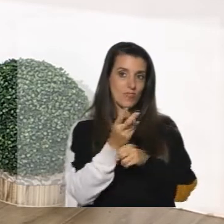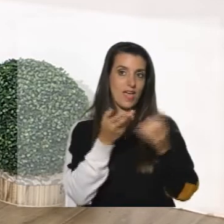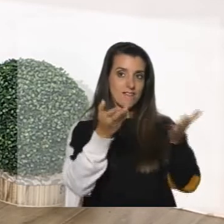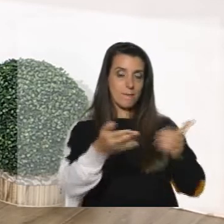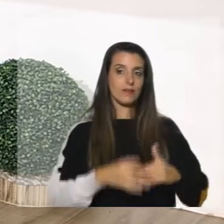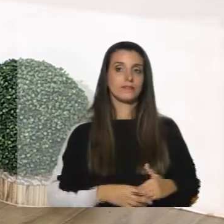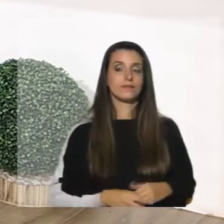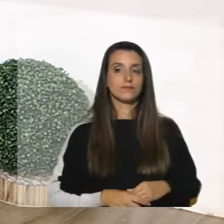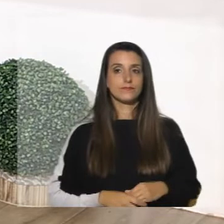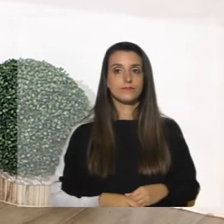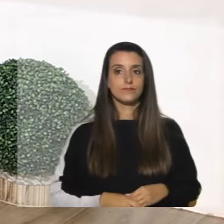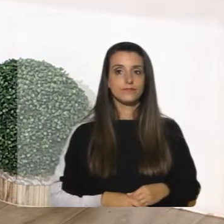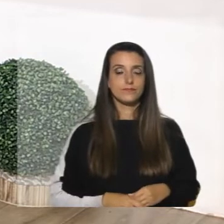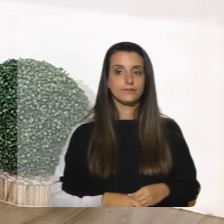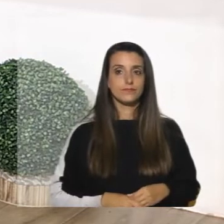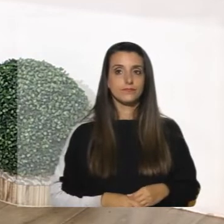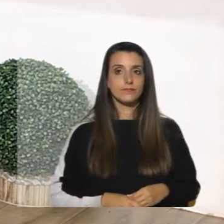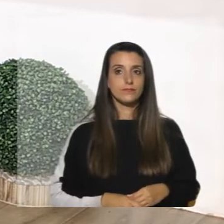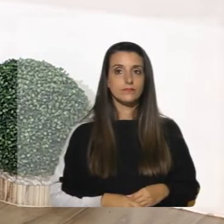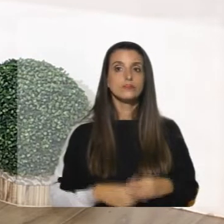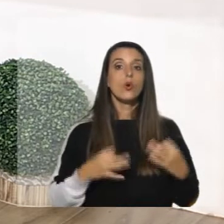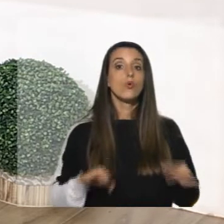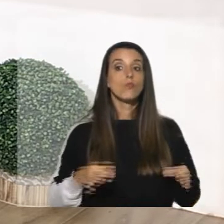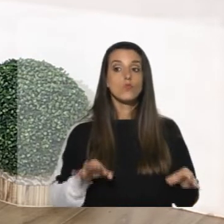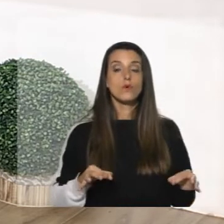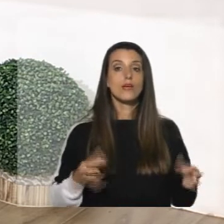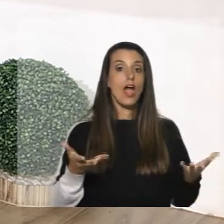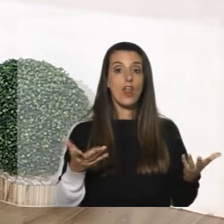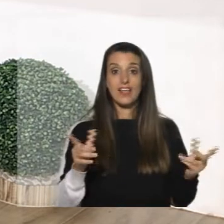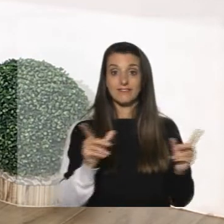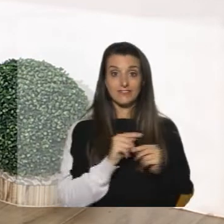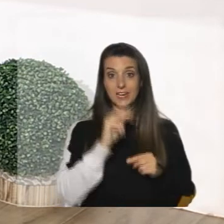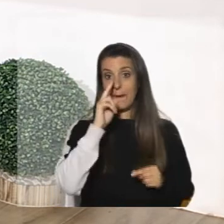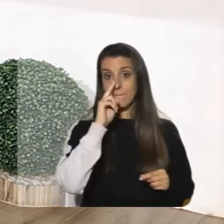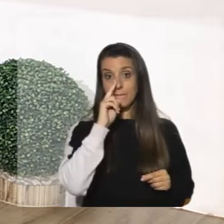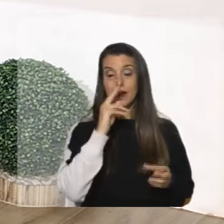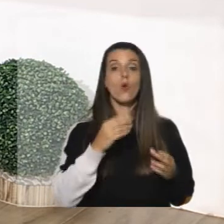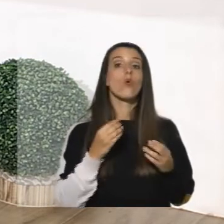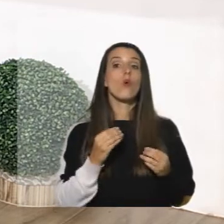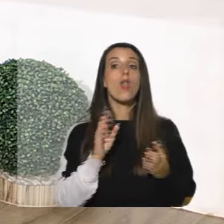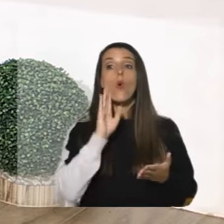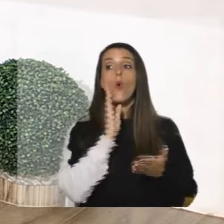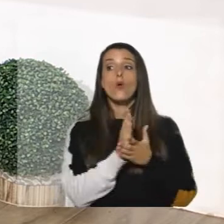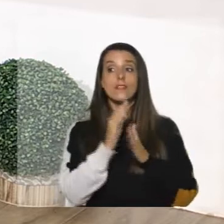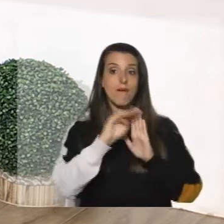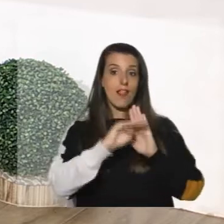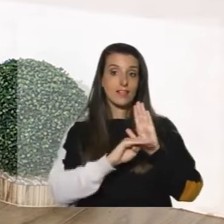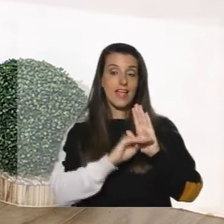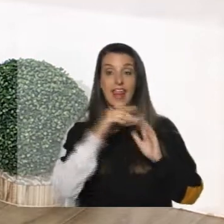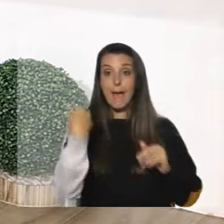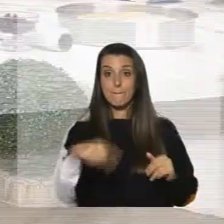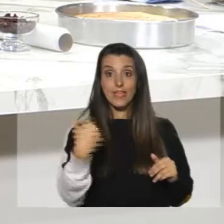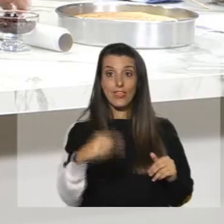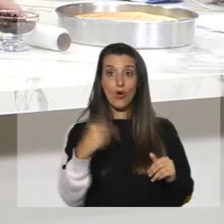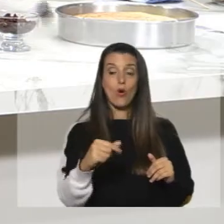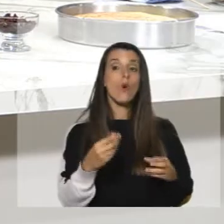Entonces la segunda chapa con los pancitos de queso. Muy bien. Muy bien. Cerrado los pancitos de queso, voy con la última receta, rapidito, del